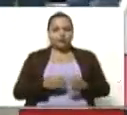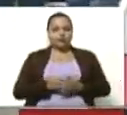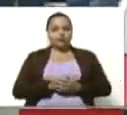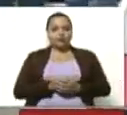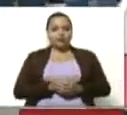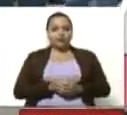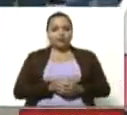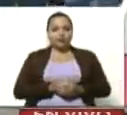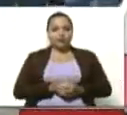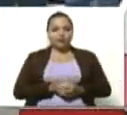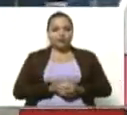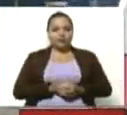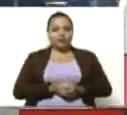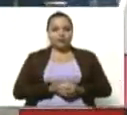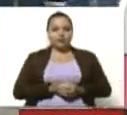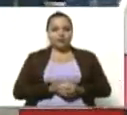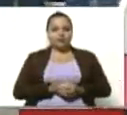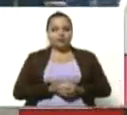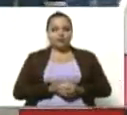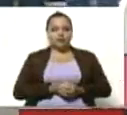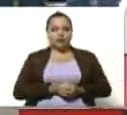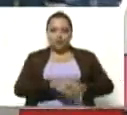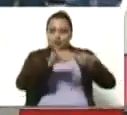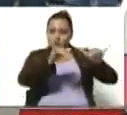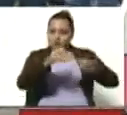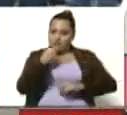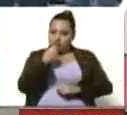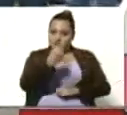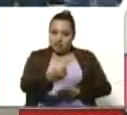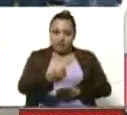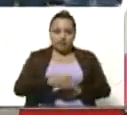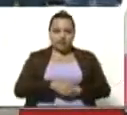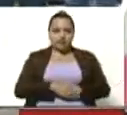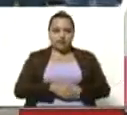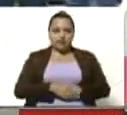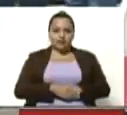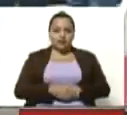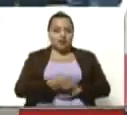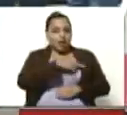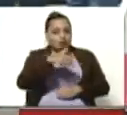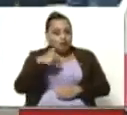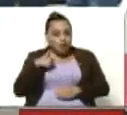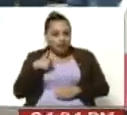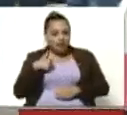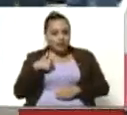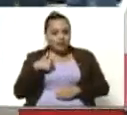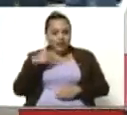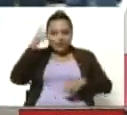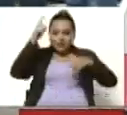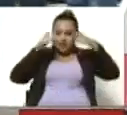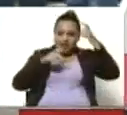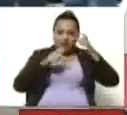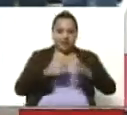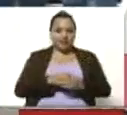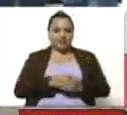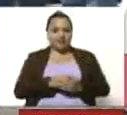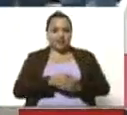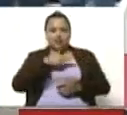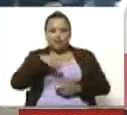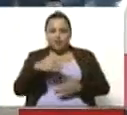y como decía nuestro Chávez nuestro